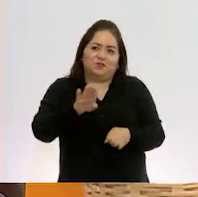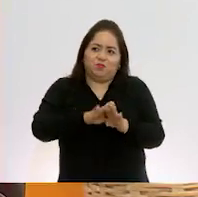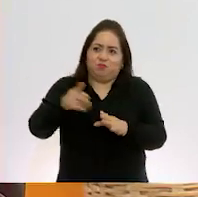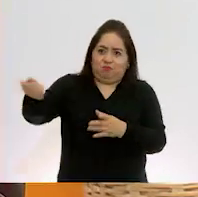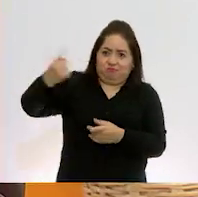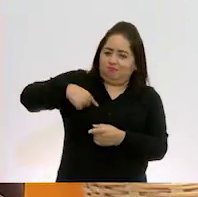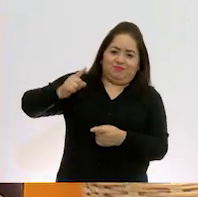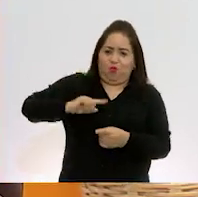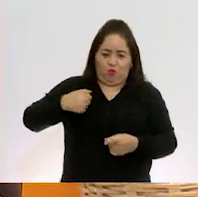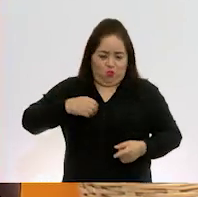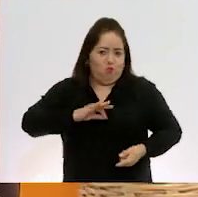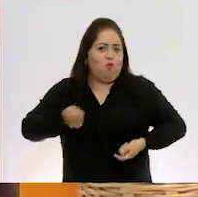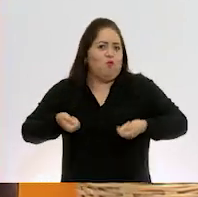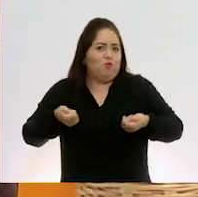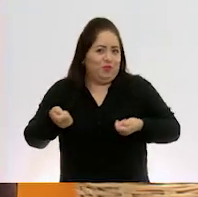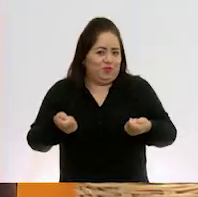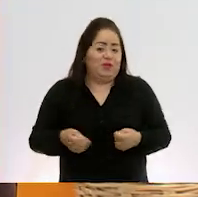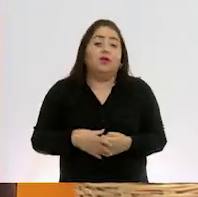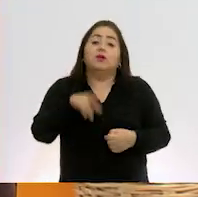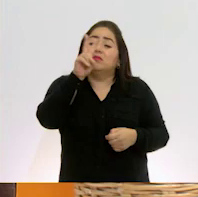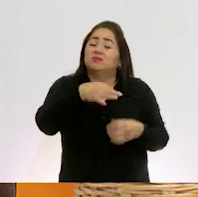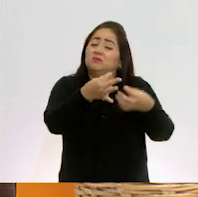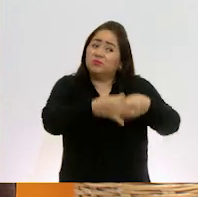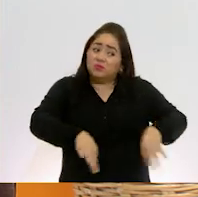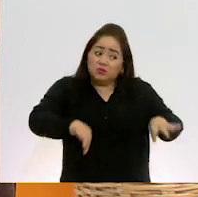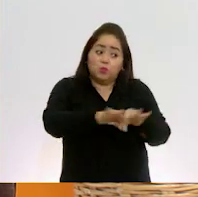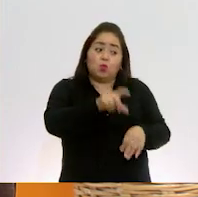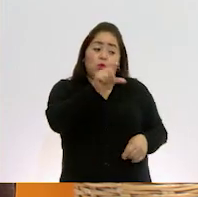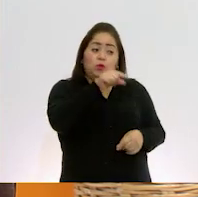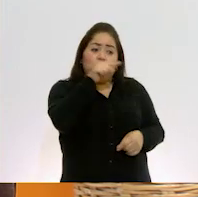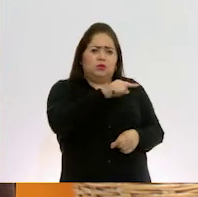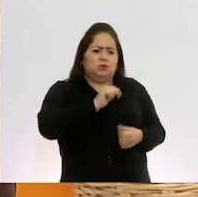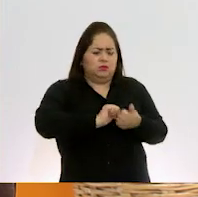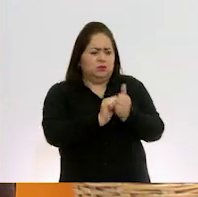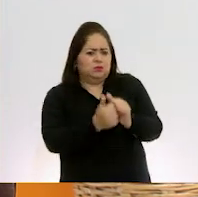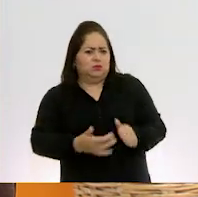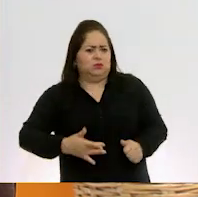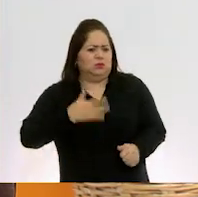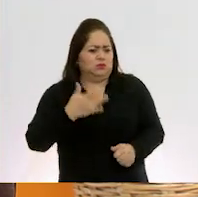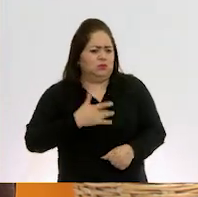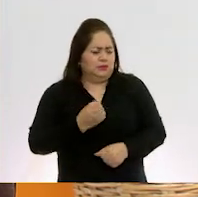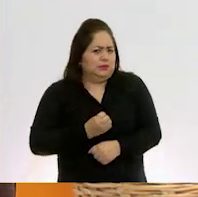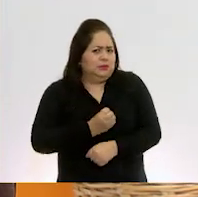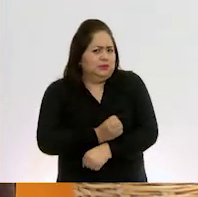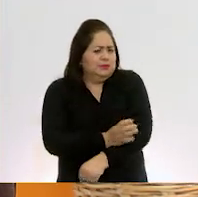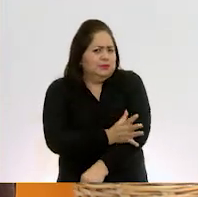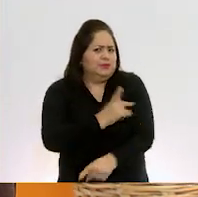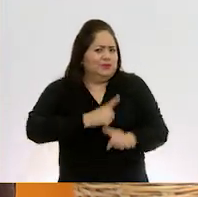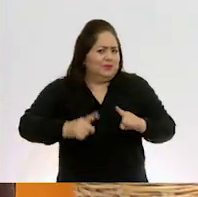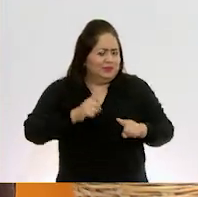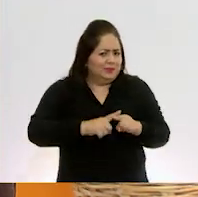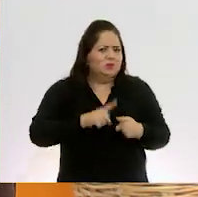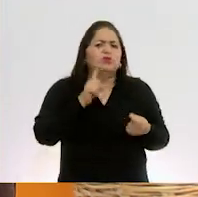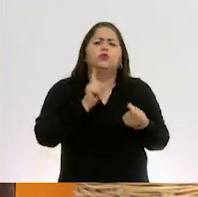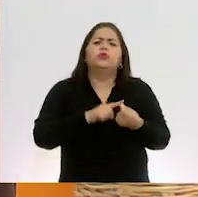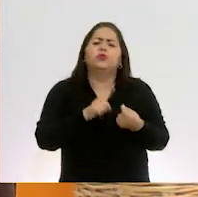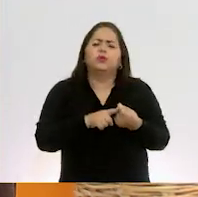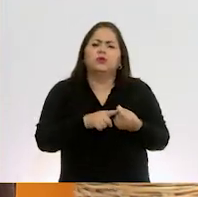mí. Exactamente. Lo importante es que cuando tú empieces a sentir todas esas emociones aflictivas, en